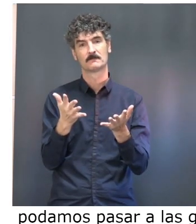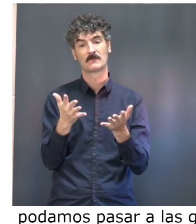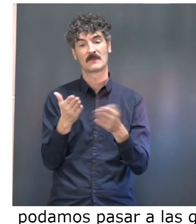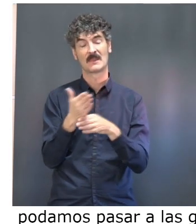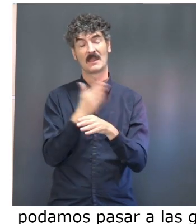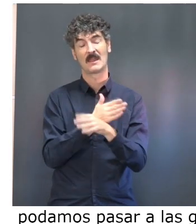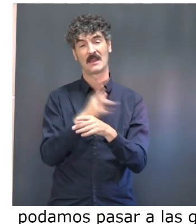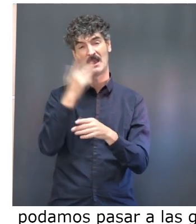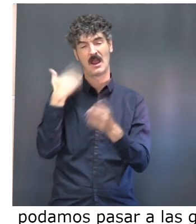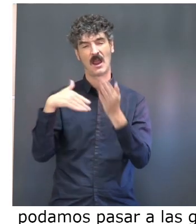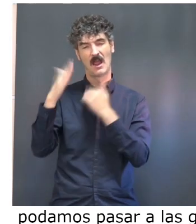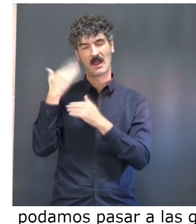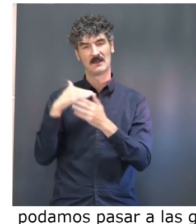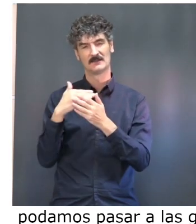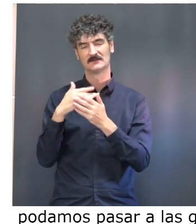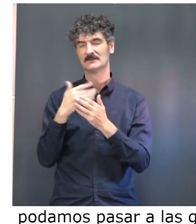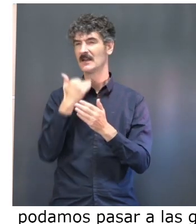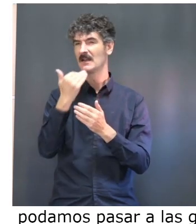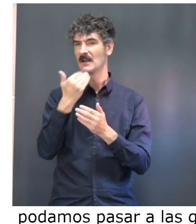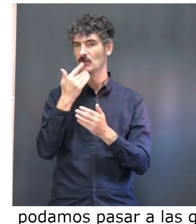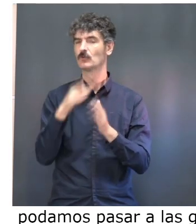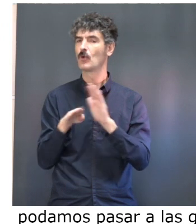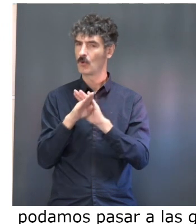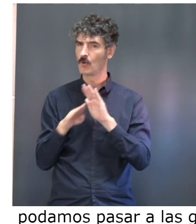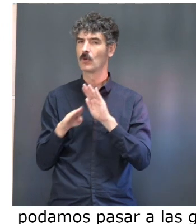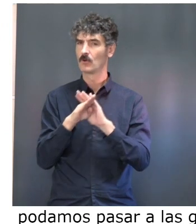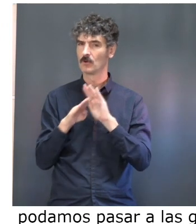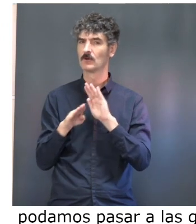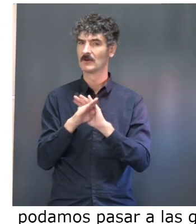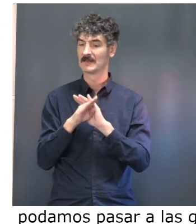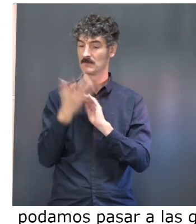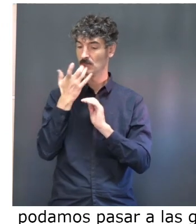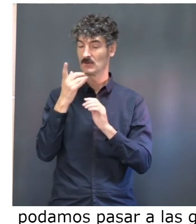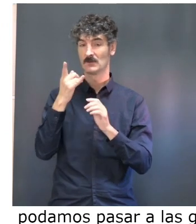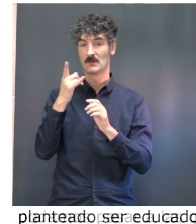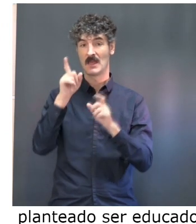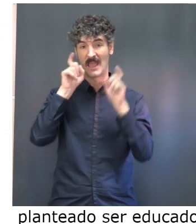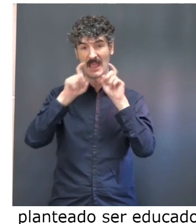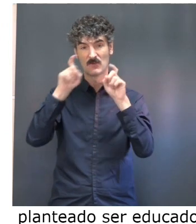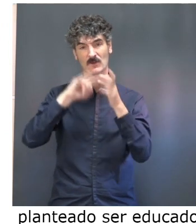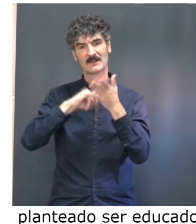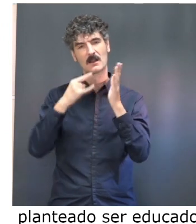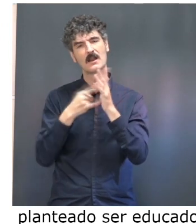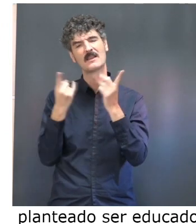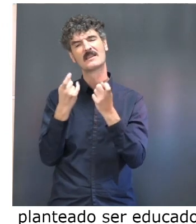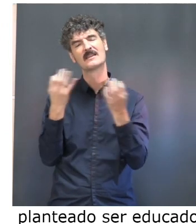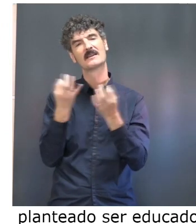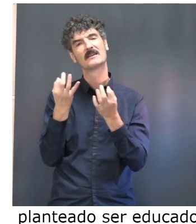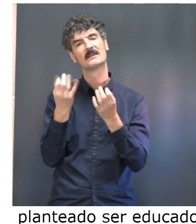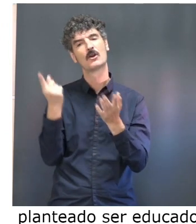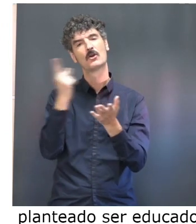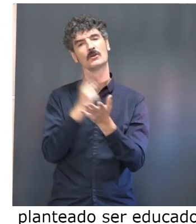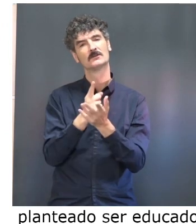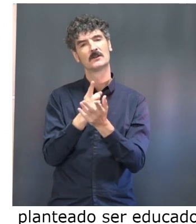años, ¿no? Es algo como muy latente, que los sistemas educativos necesitan volver